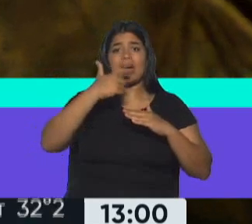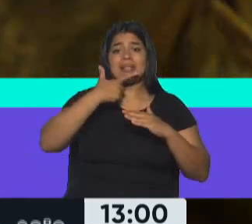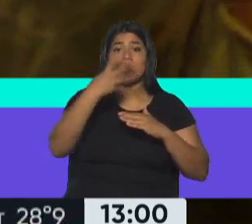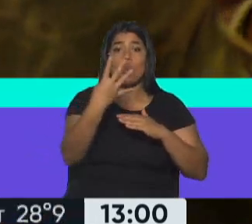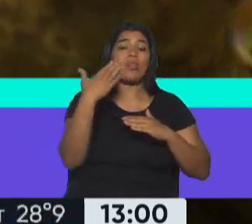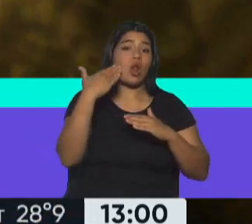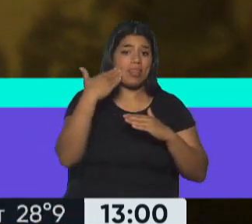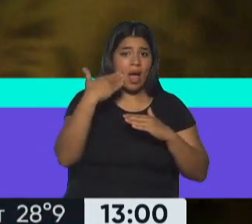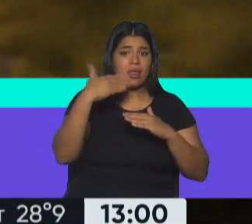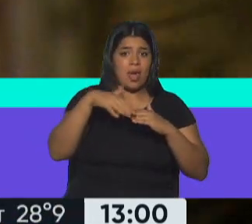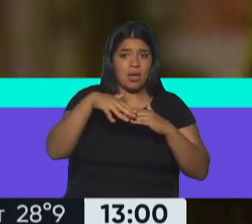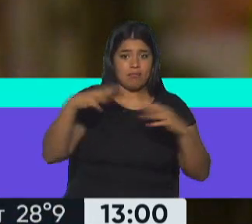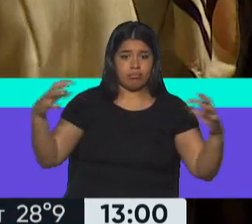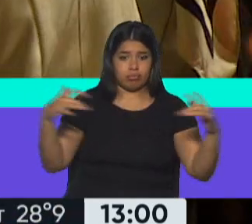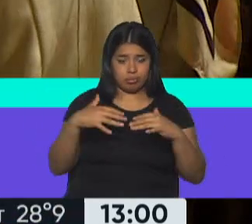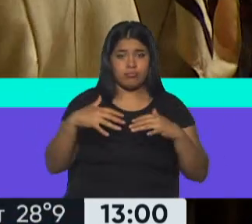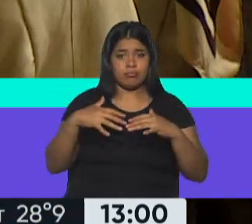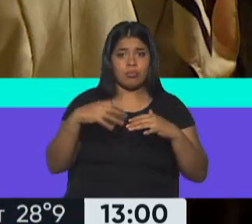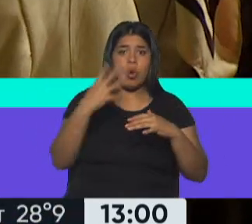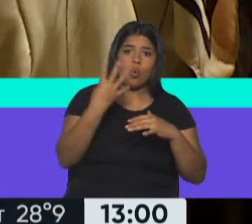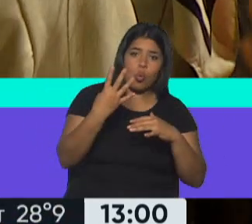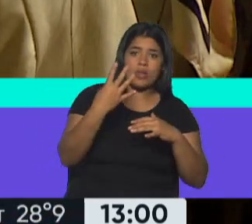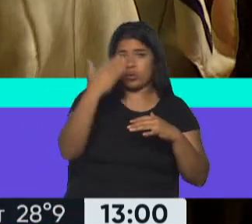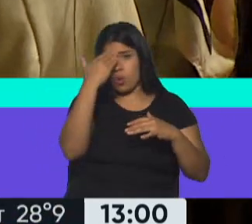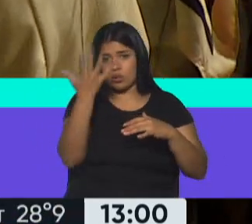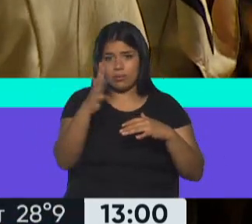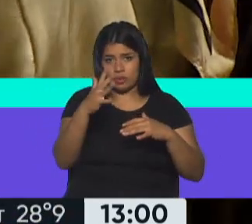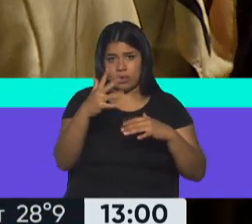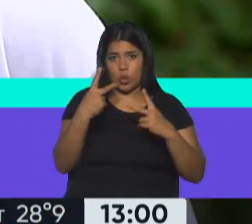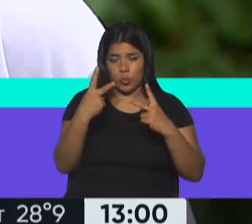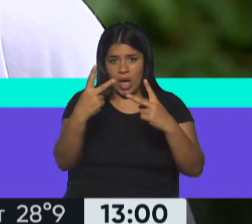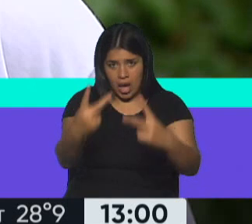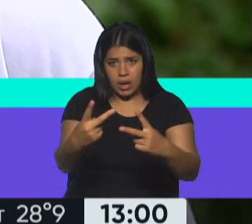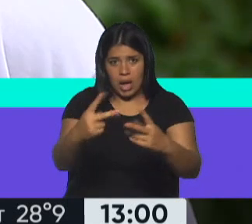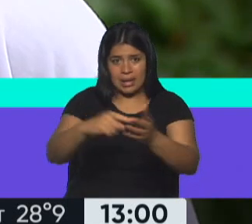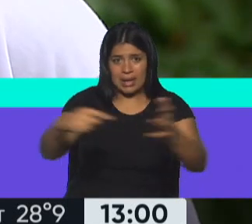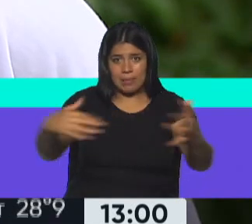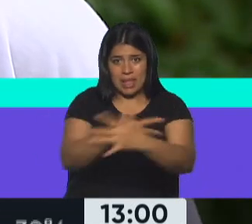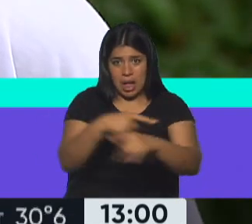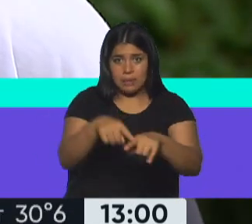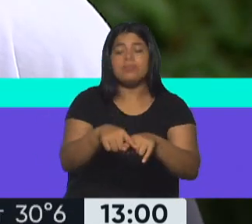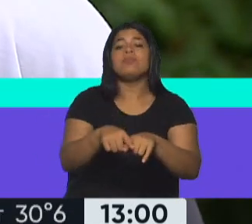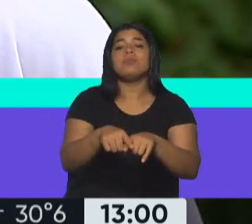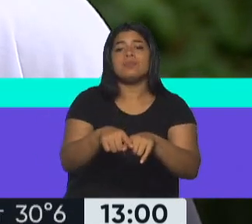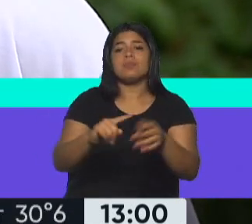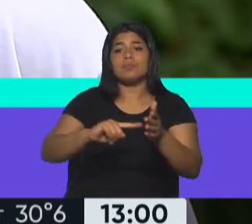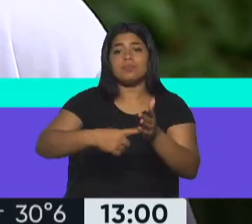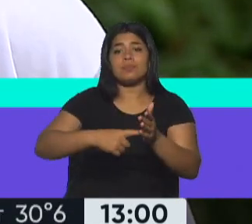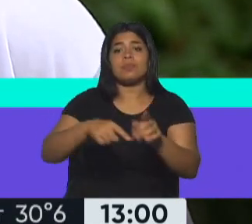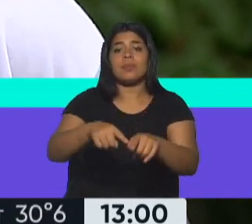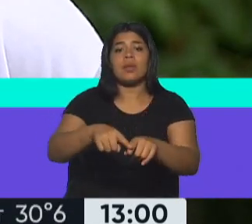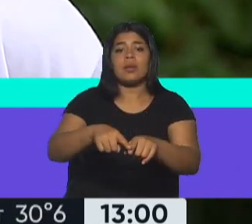salir hay 4 4 y 4 tenemos que viajar hasta acá capital federal y la consigna es